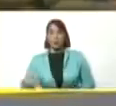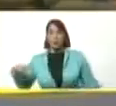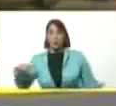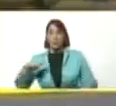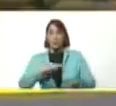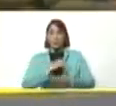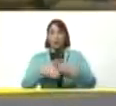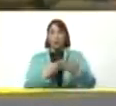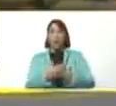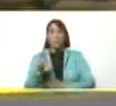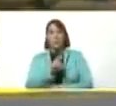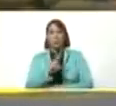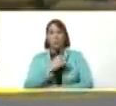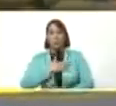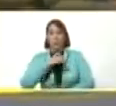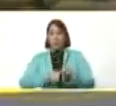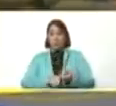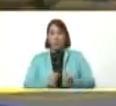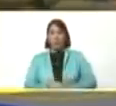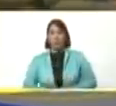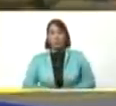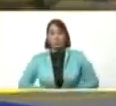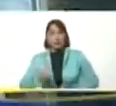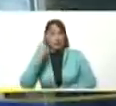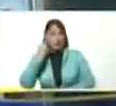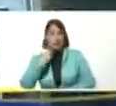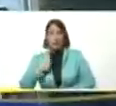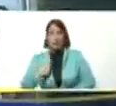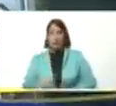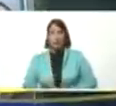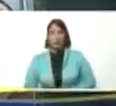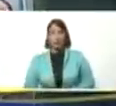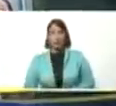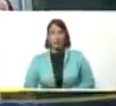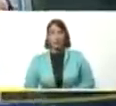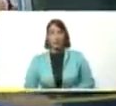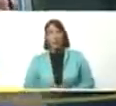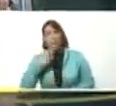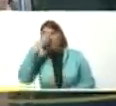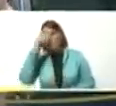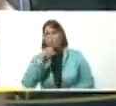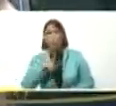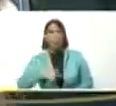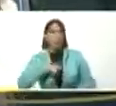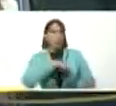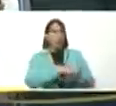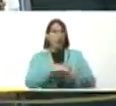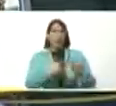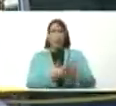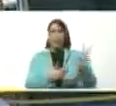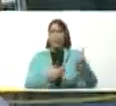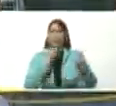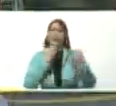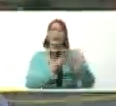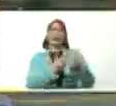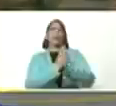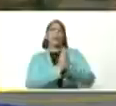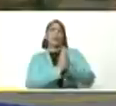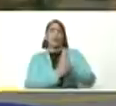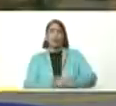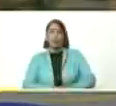mi esposa y mis hijas me dijeron, papá, no vayas a Venezuela, te lo pido, por